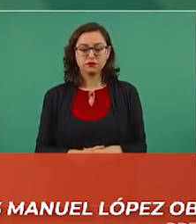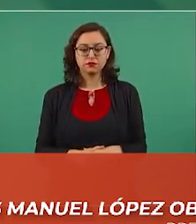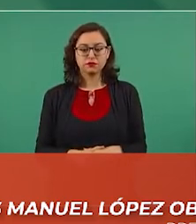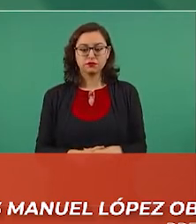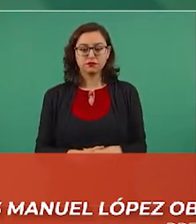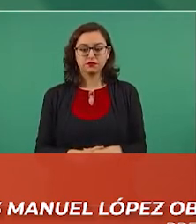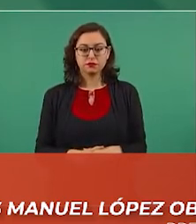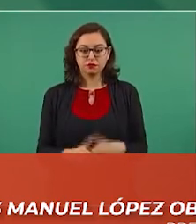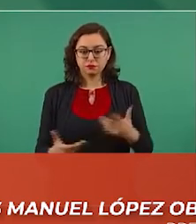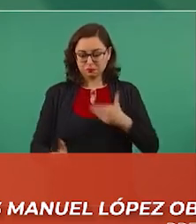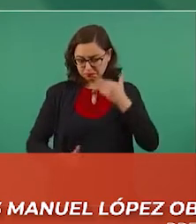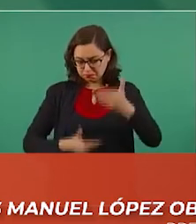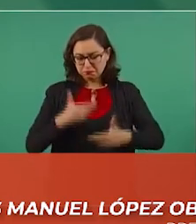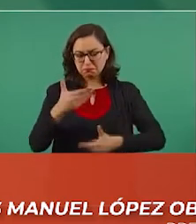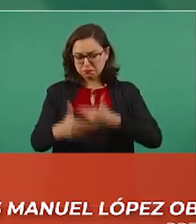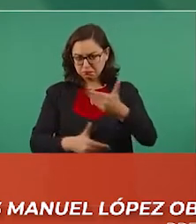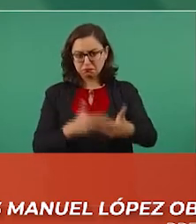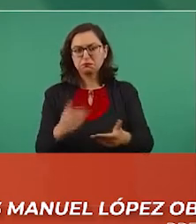van a salir bien las cosas.